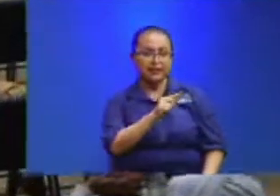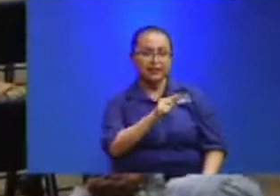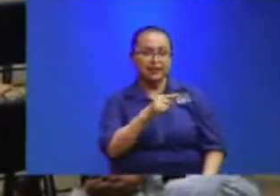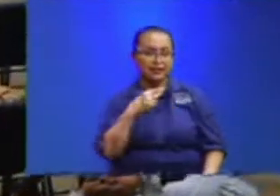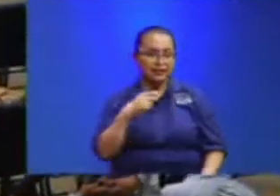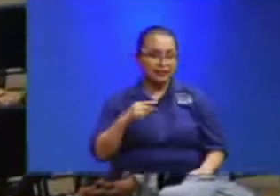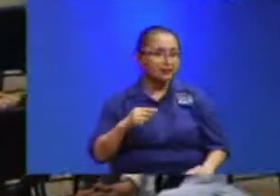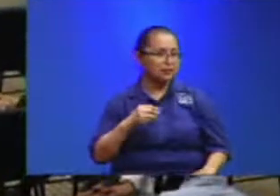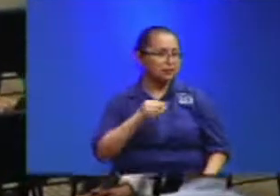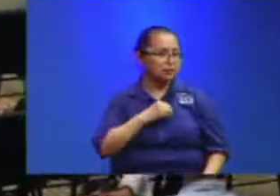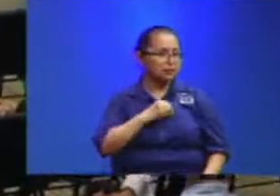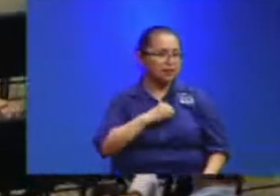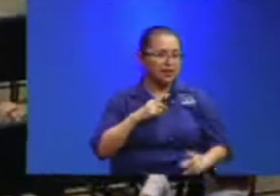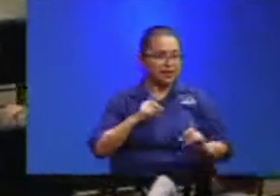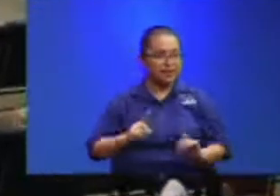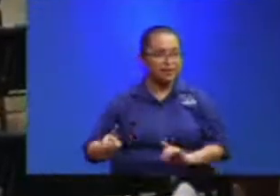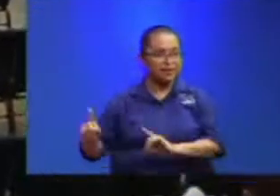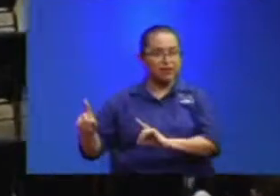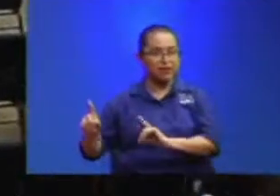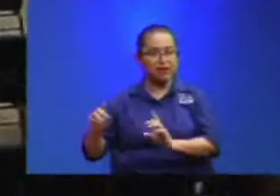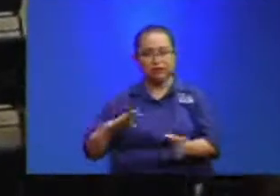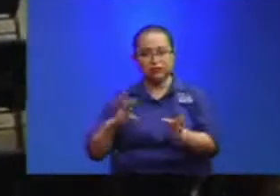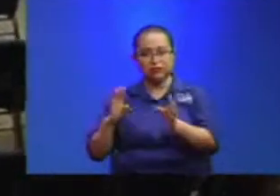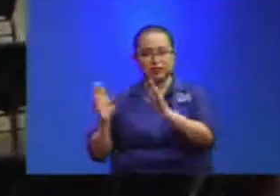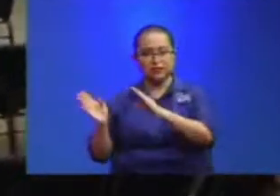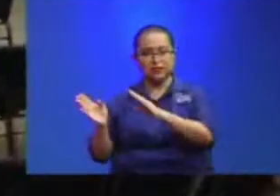dice que su tío pues pero bueno